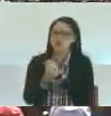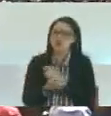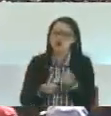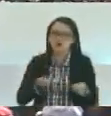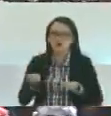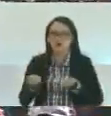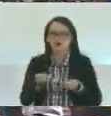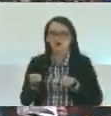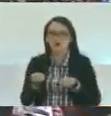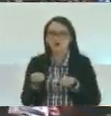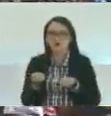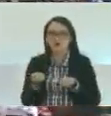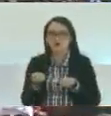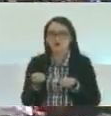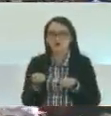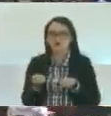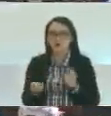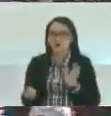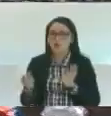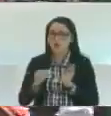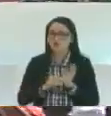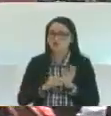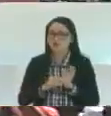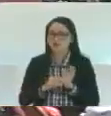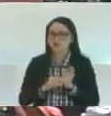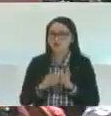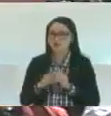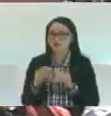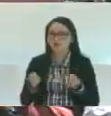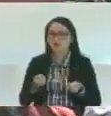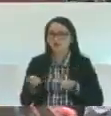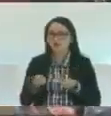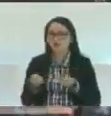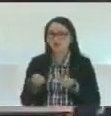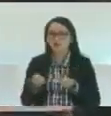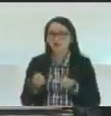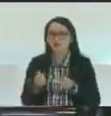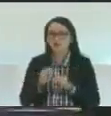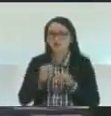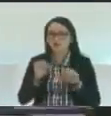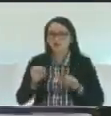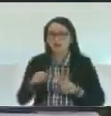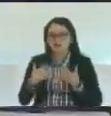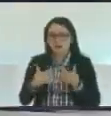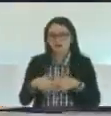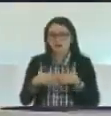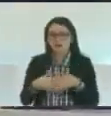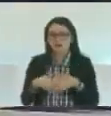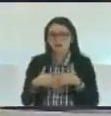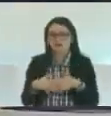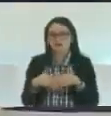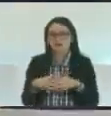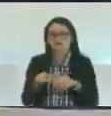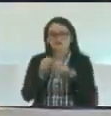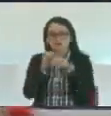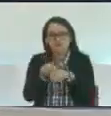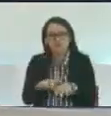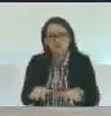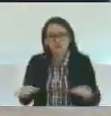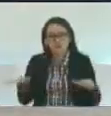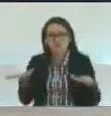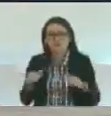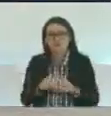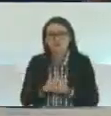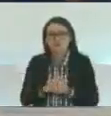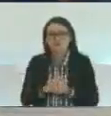económica que haga de nuevo toda la economía desde el sistema productivo, distributivo,